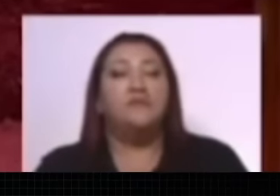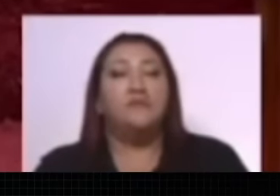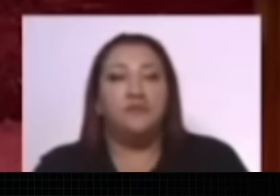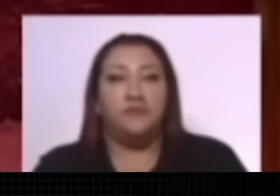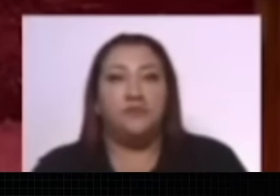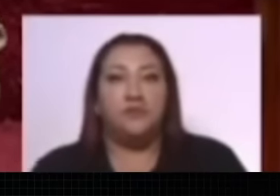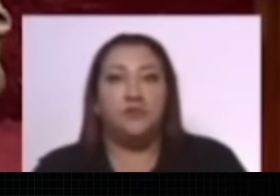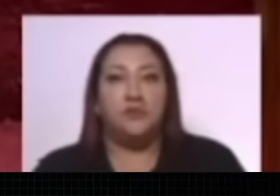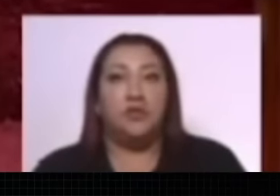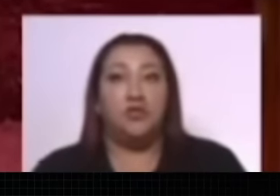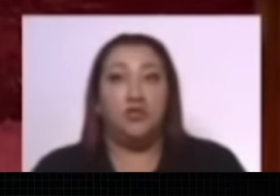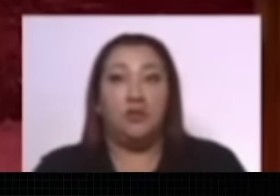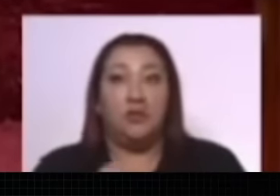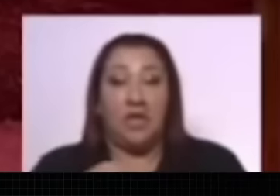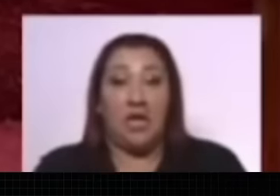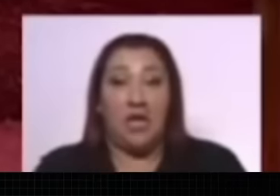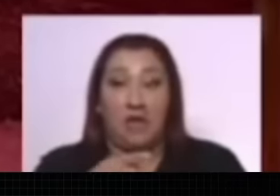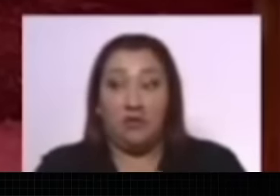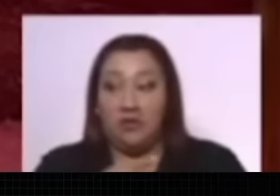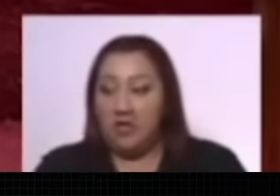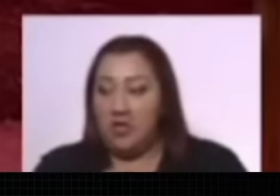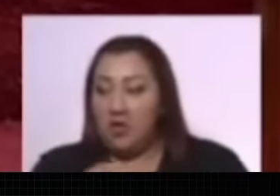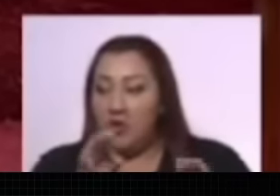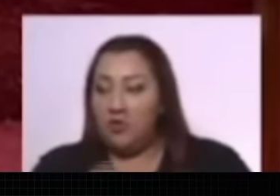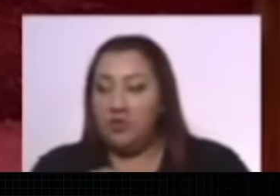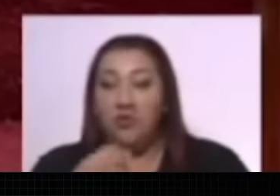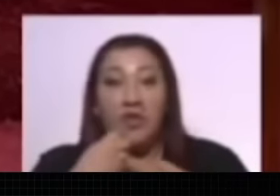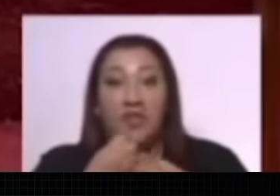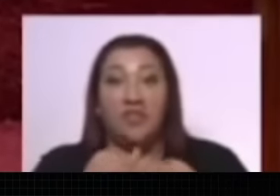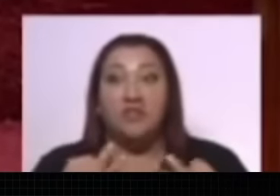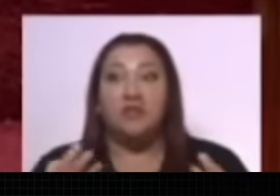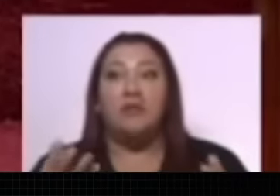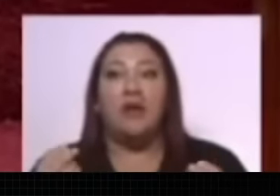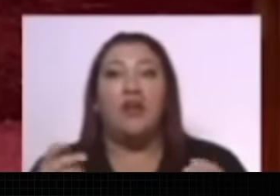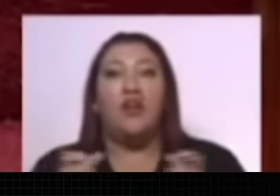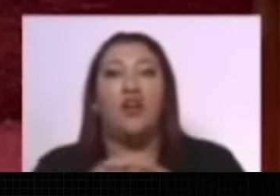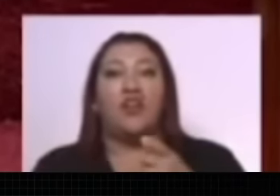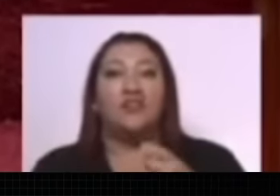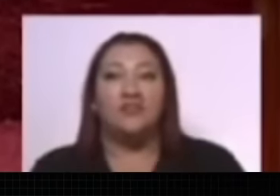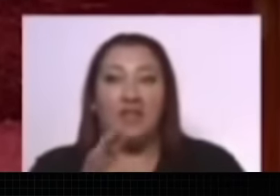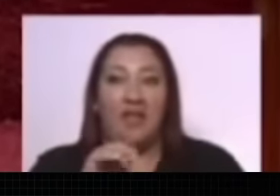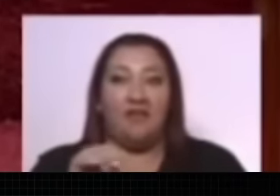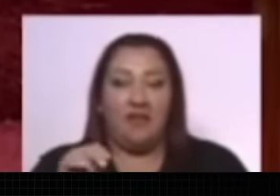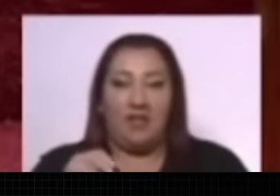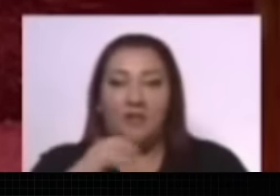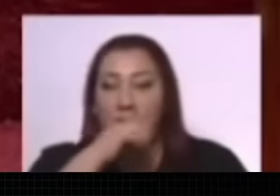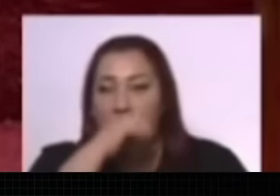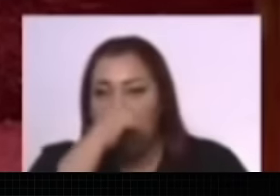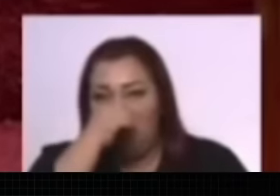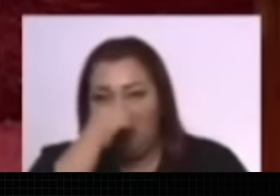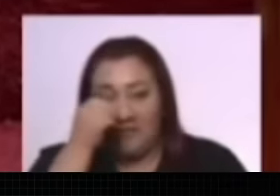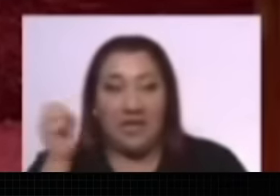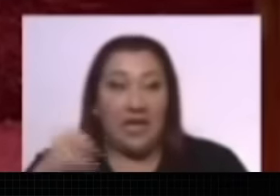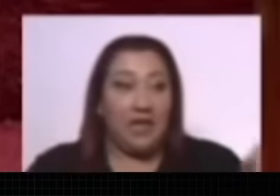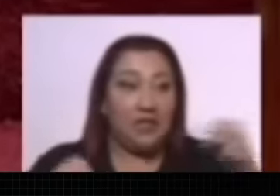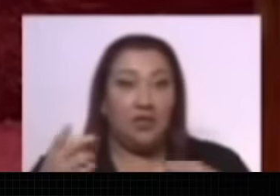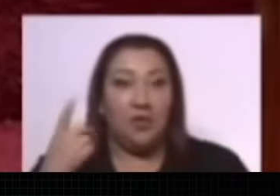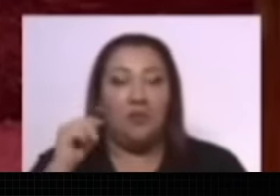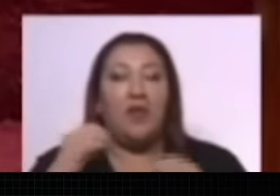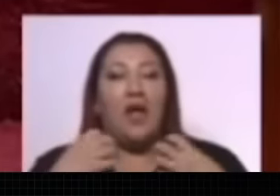de esta acusación, y eso es lo que han sostenido varios de los congresistas inducidos por el